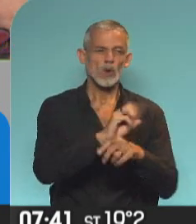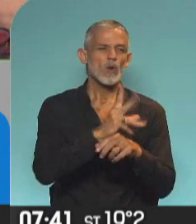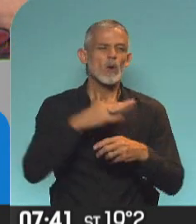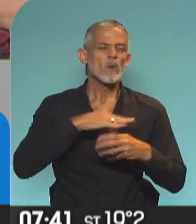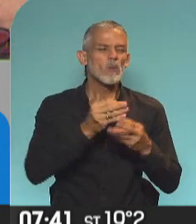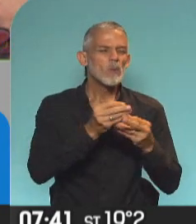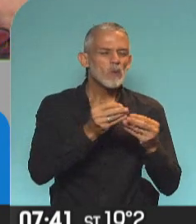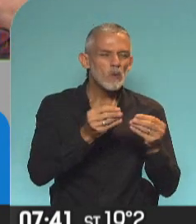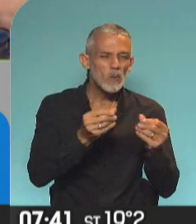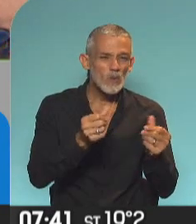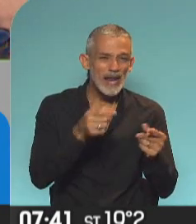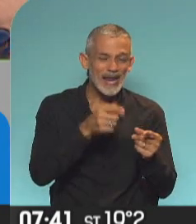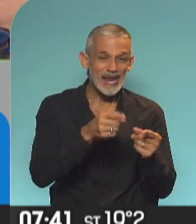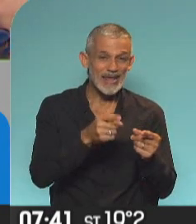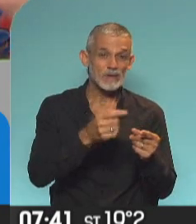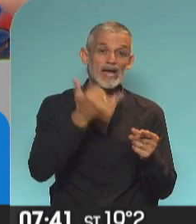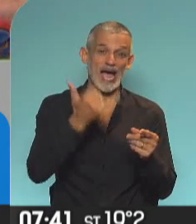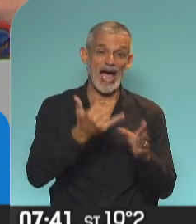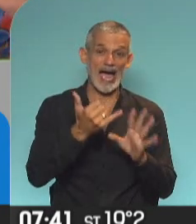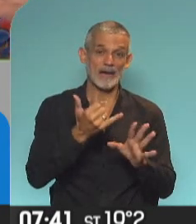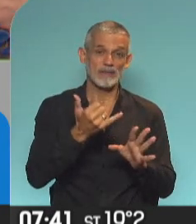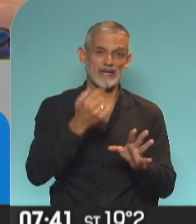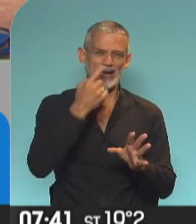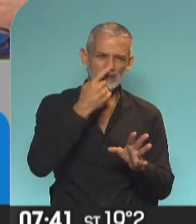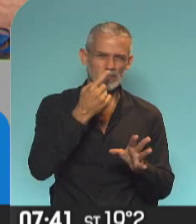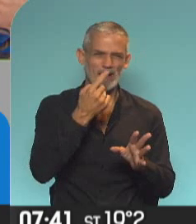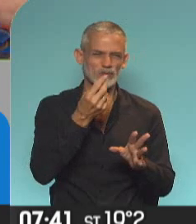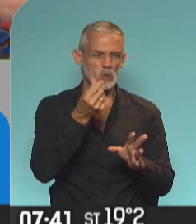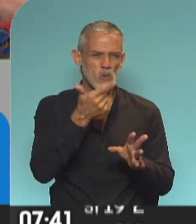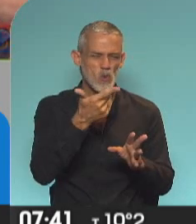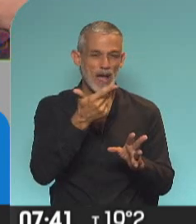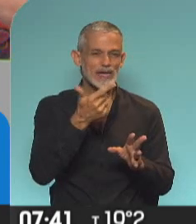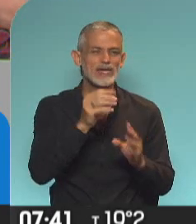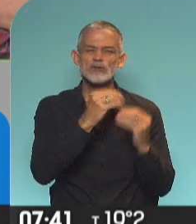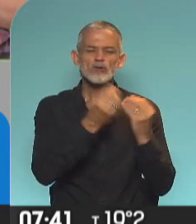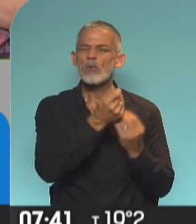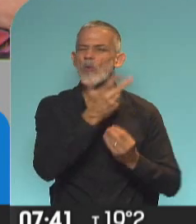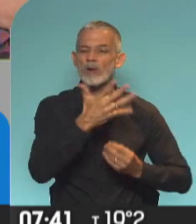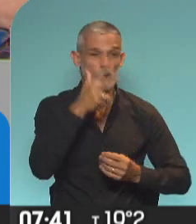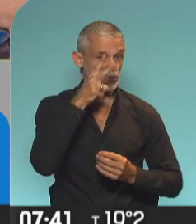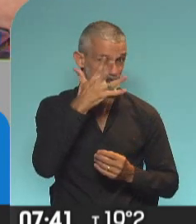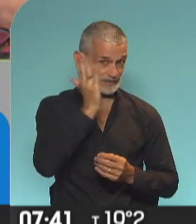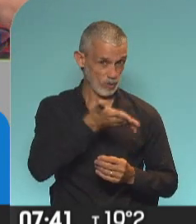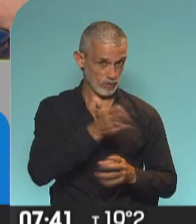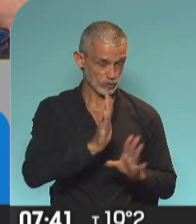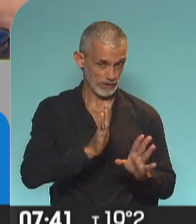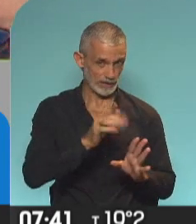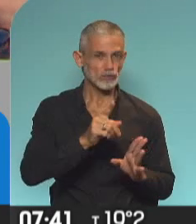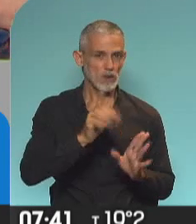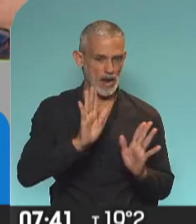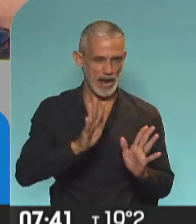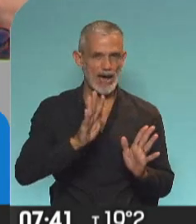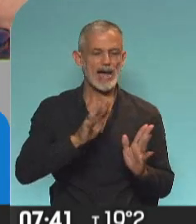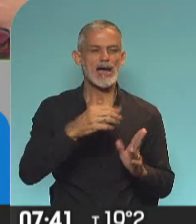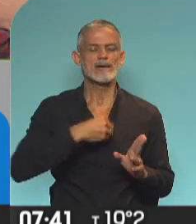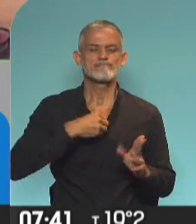de la enfermedad se manifestaba esta anosmia, es decir, la pérdida de olfato, en un 85% de los casos. Es decir, que pasó a ser